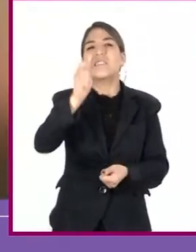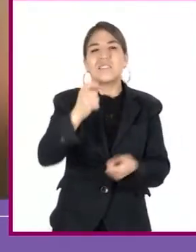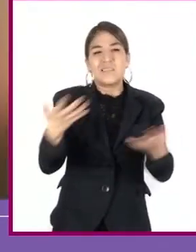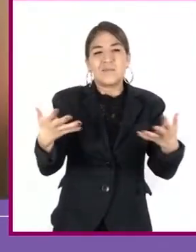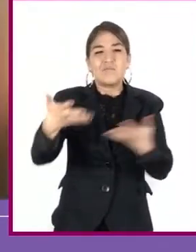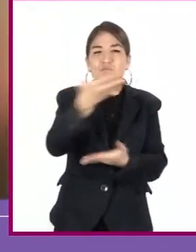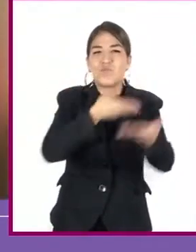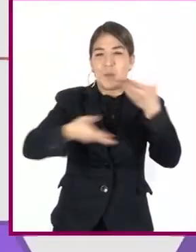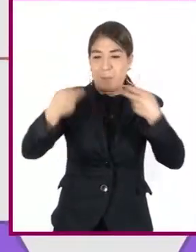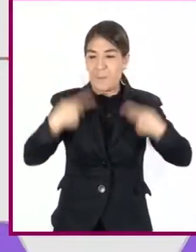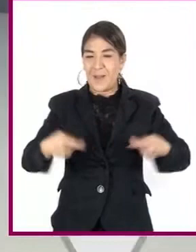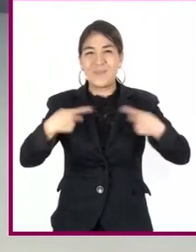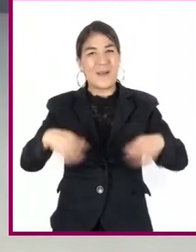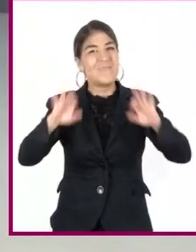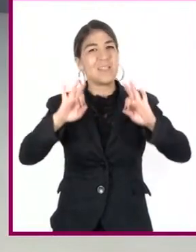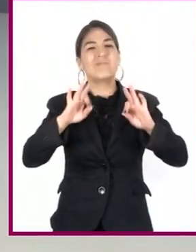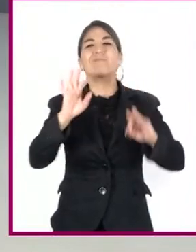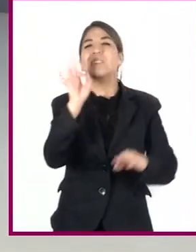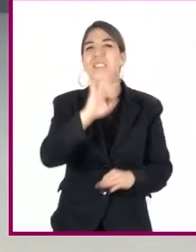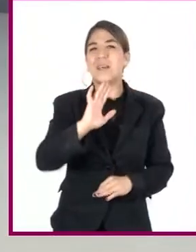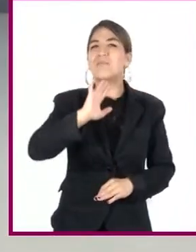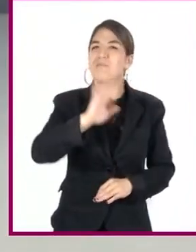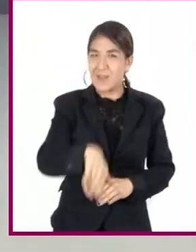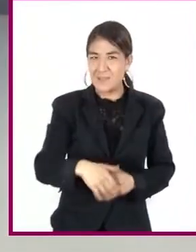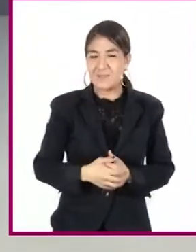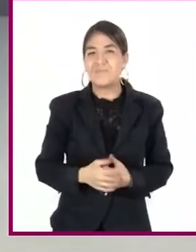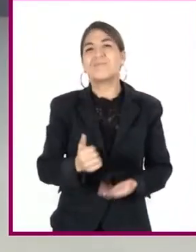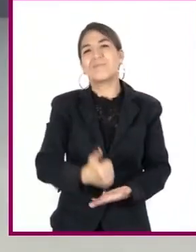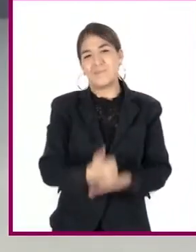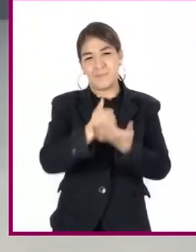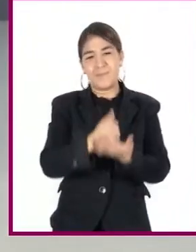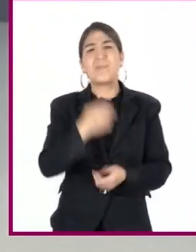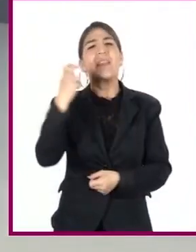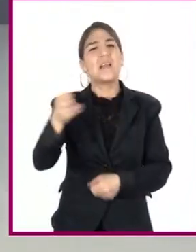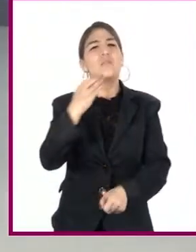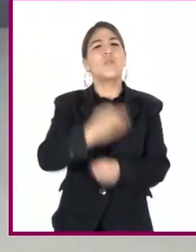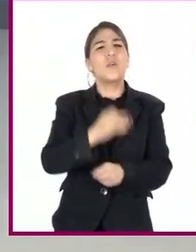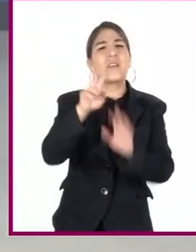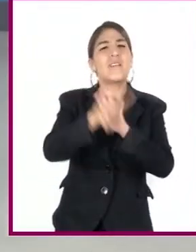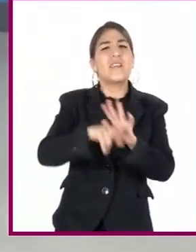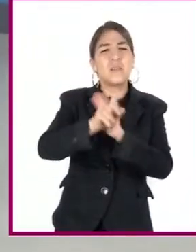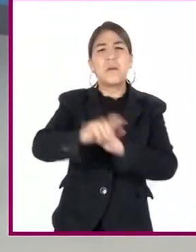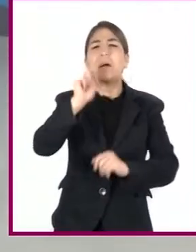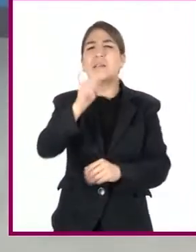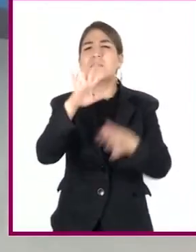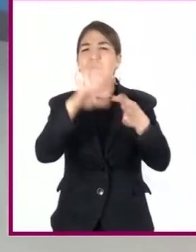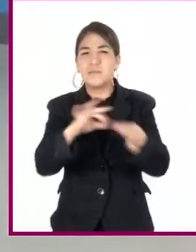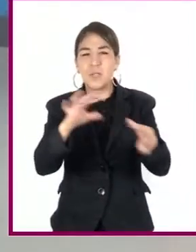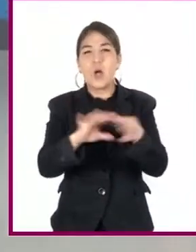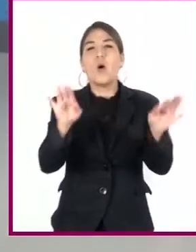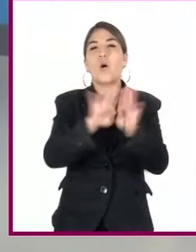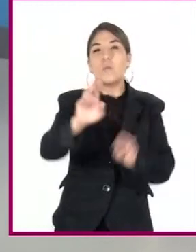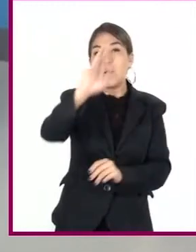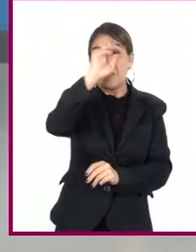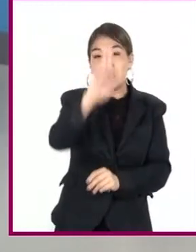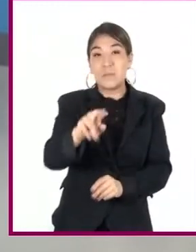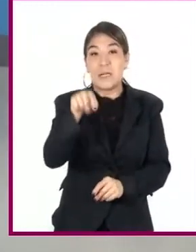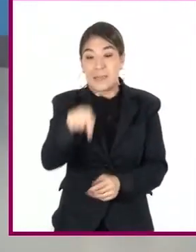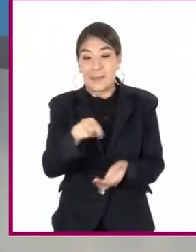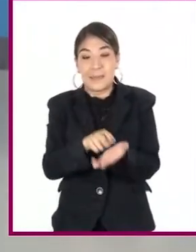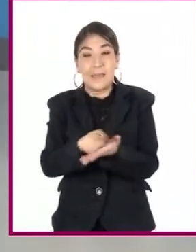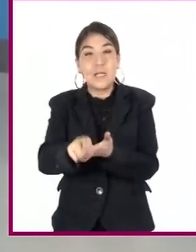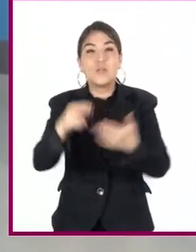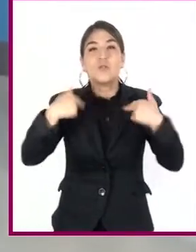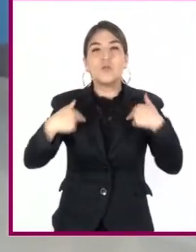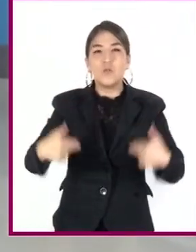estructura social. Notamos que el video toca temas de importancia acerca del respeto a los derechos humanos